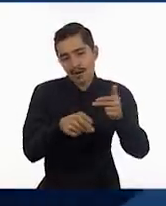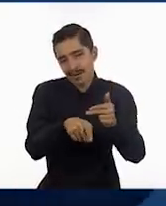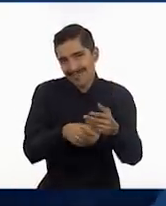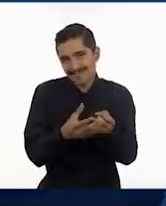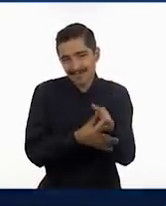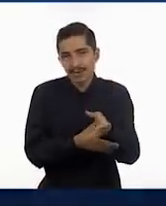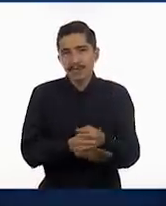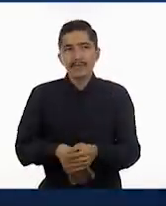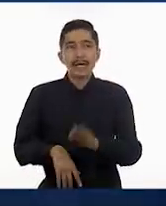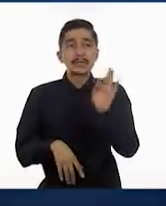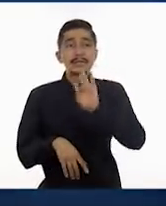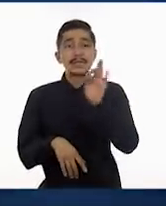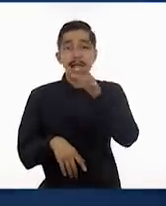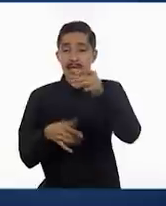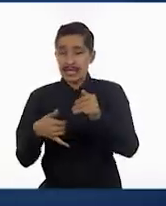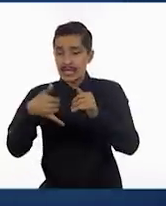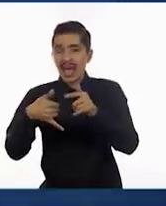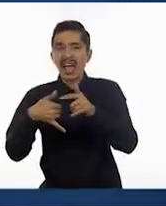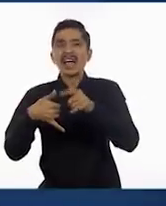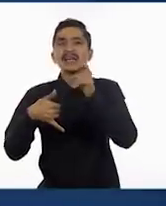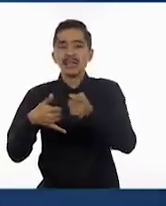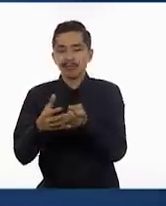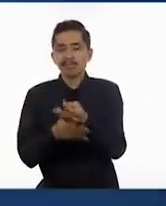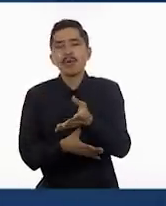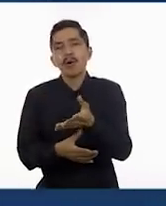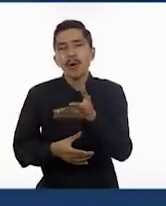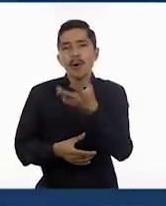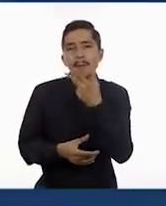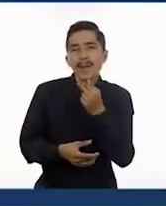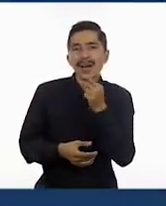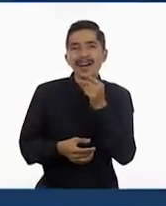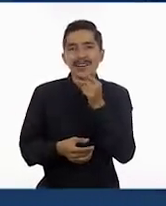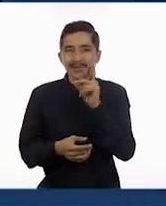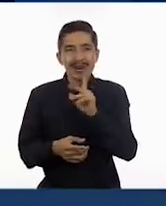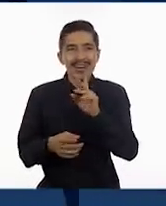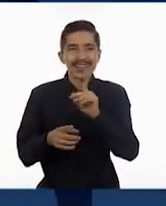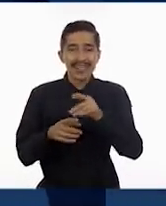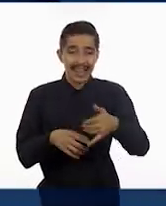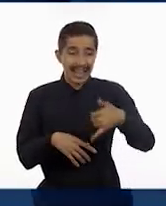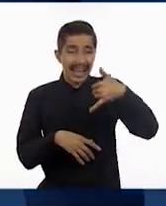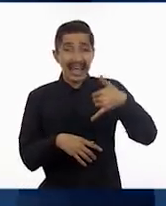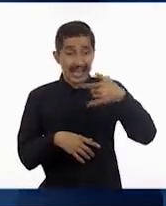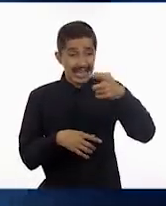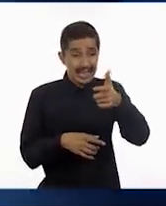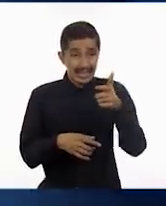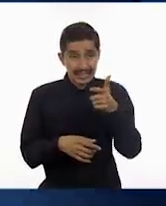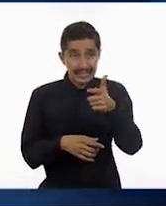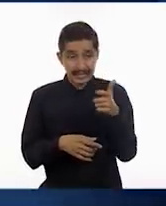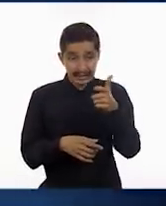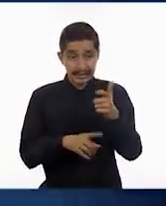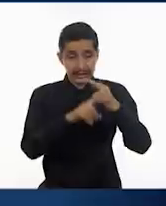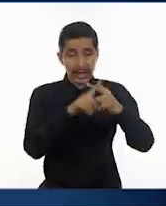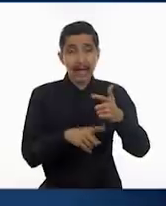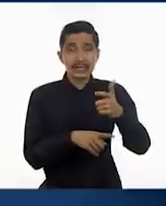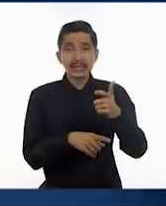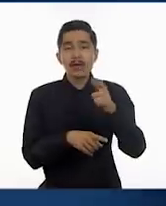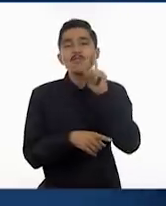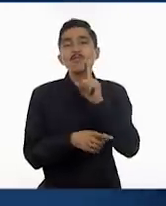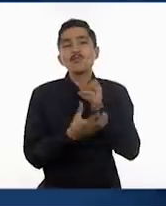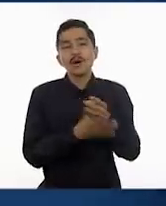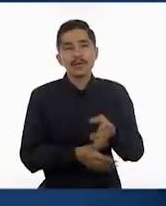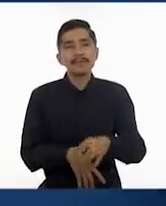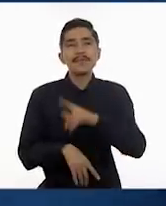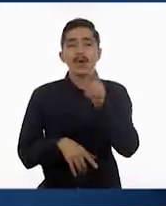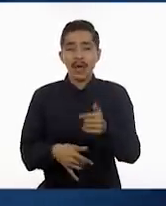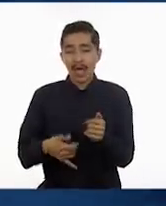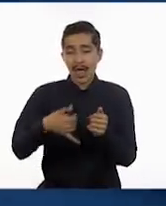a ser hombre. Si este último par, los dos son X, sería mujer. Y si el último par tiene X